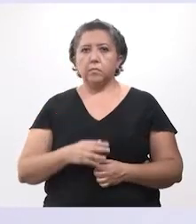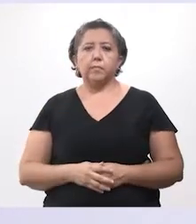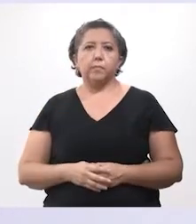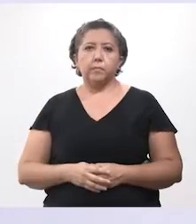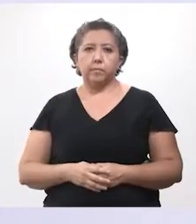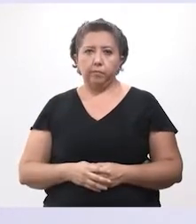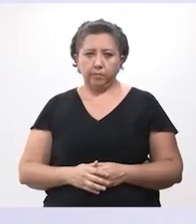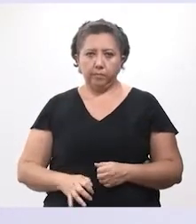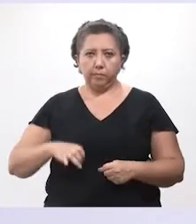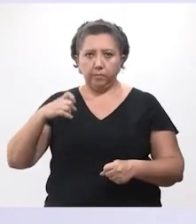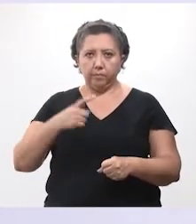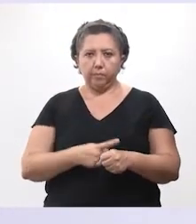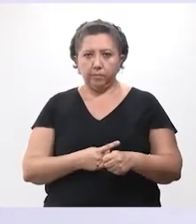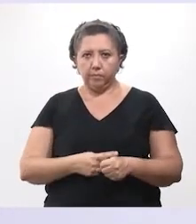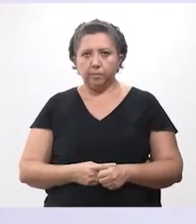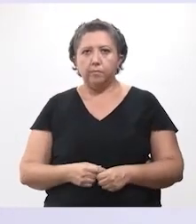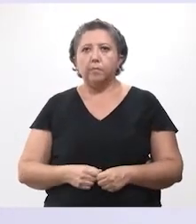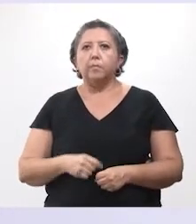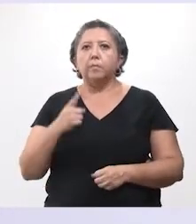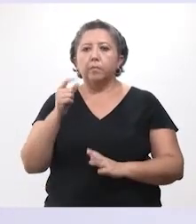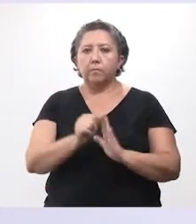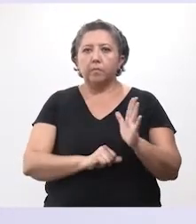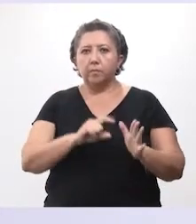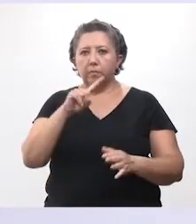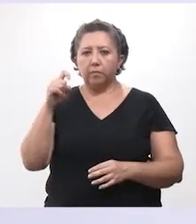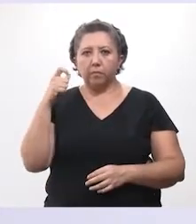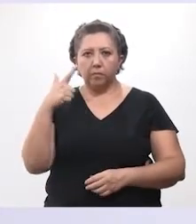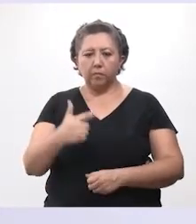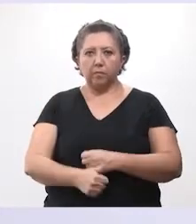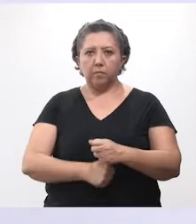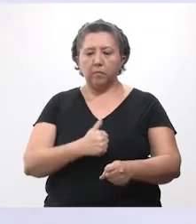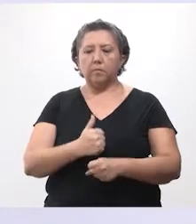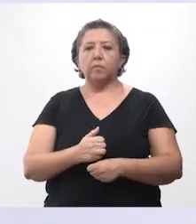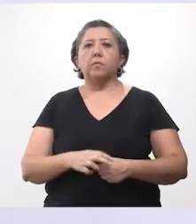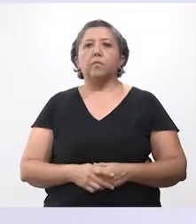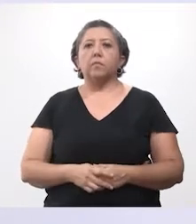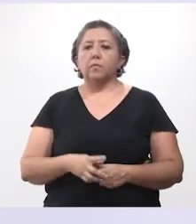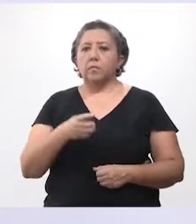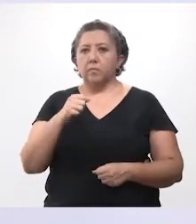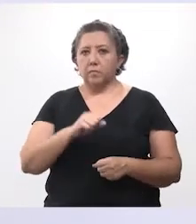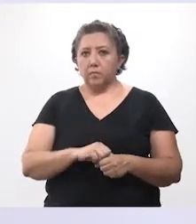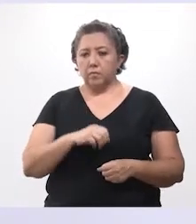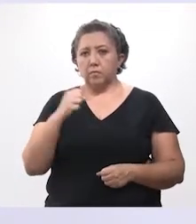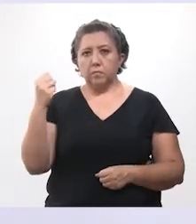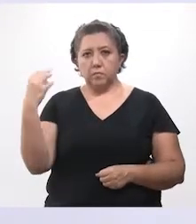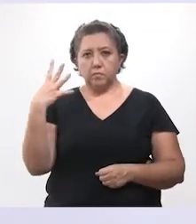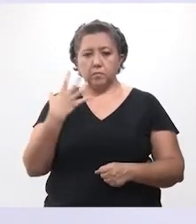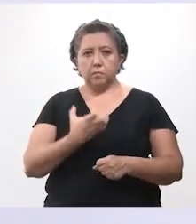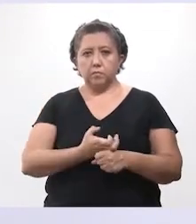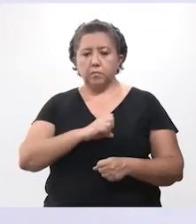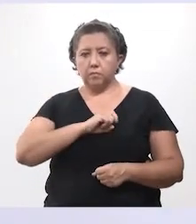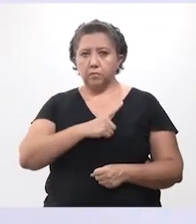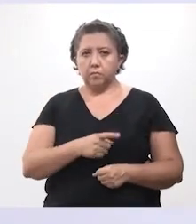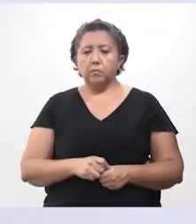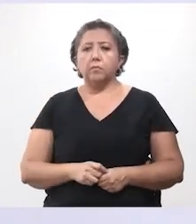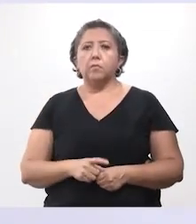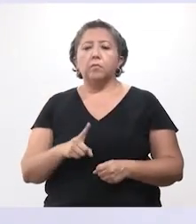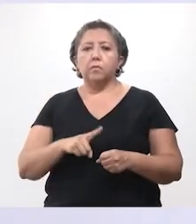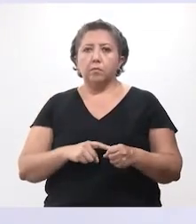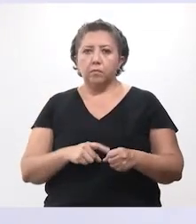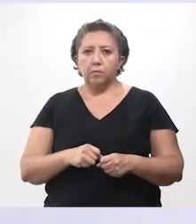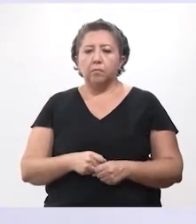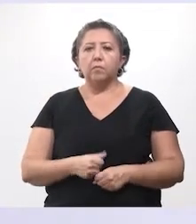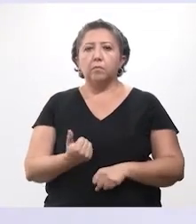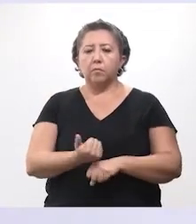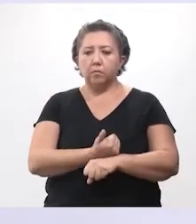diagnóstico. El rango de edad de los casos es de 1 mes a 107 años. Los indicadores semanales del Semáforo Estatal de Salud